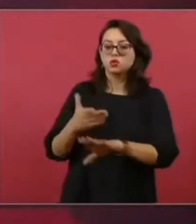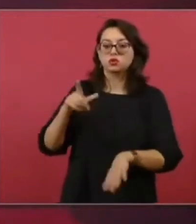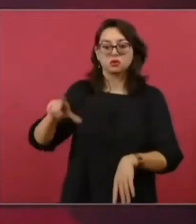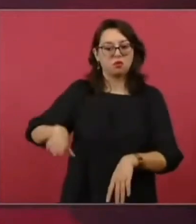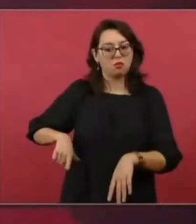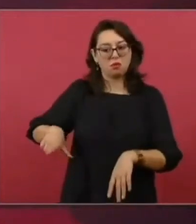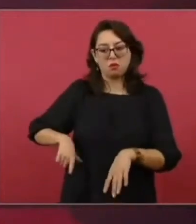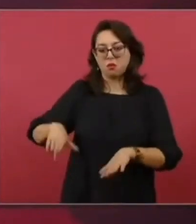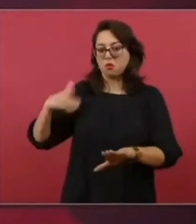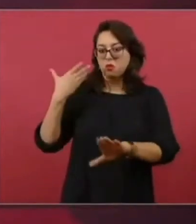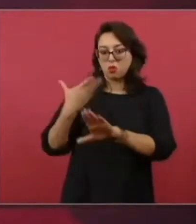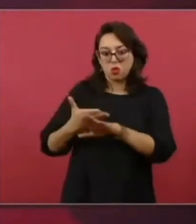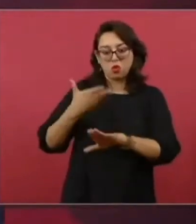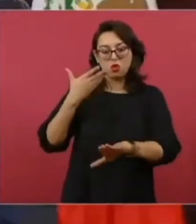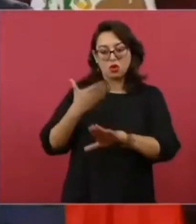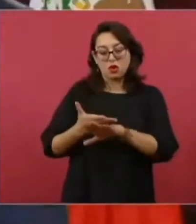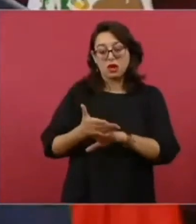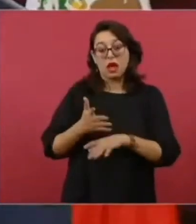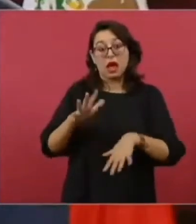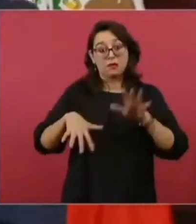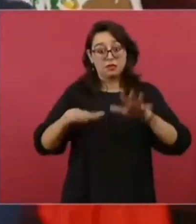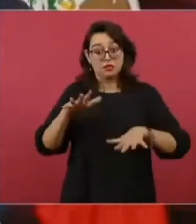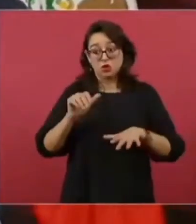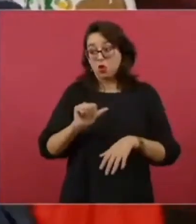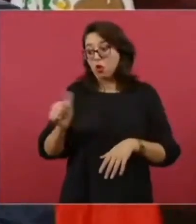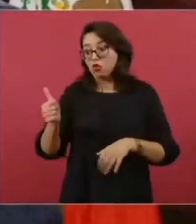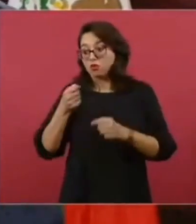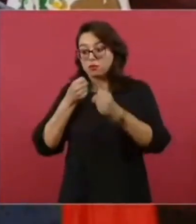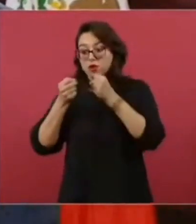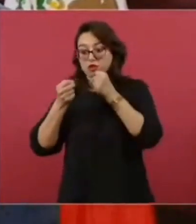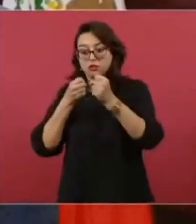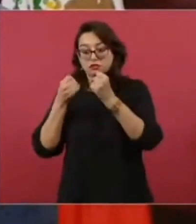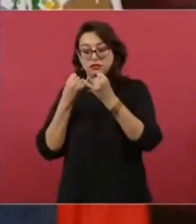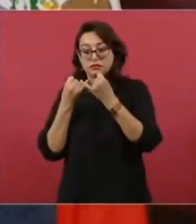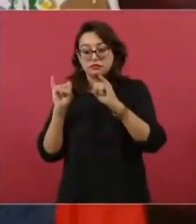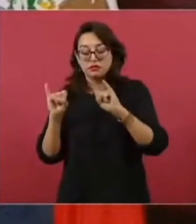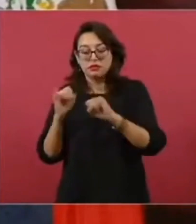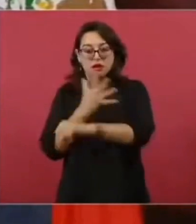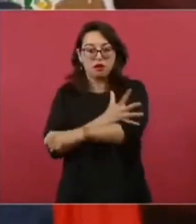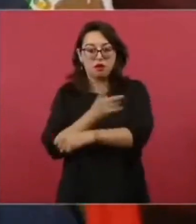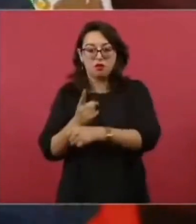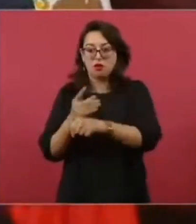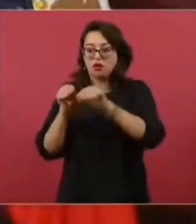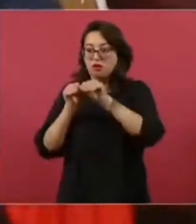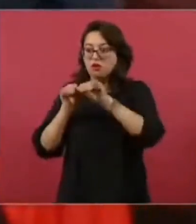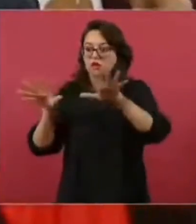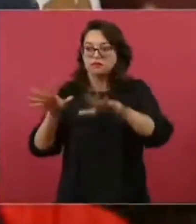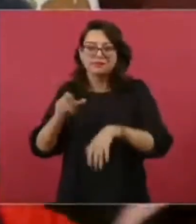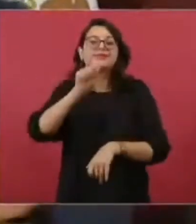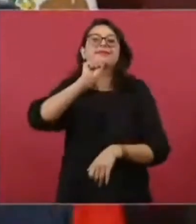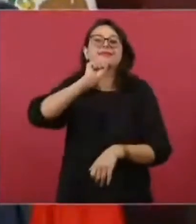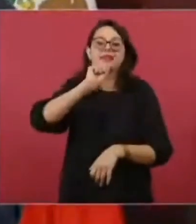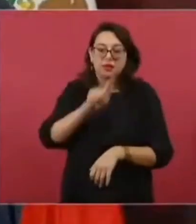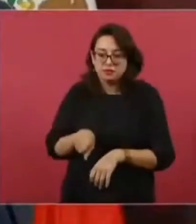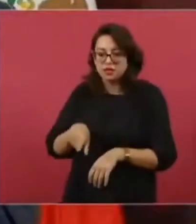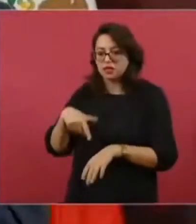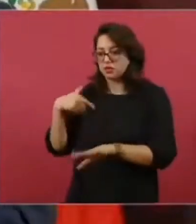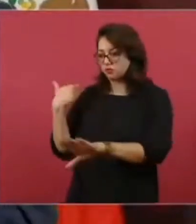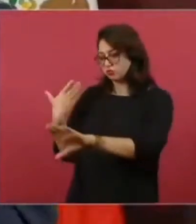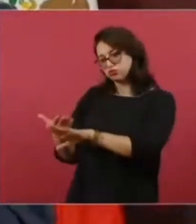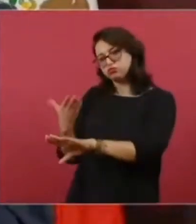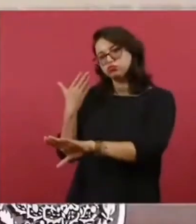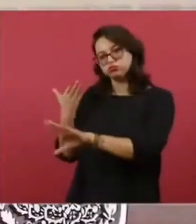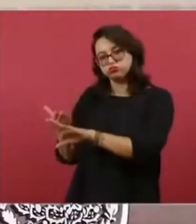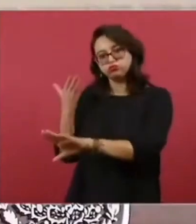su esquema, en su proyecto. Así es, pues. Por eso no hay que ver todo. Yo creo